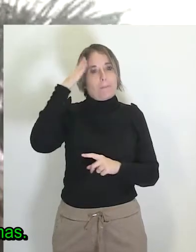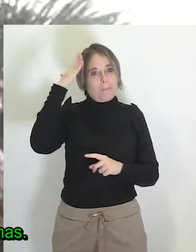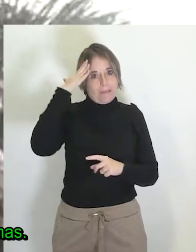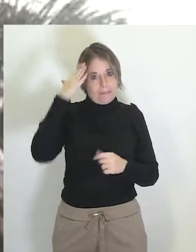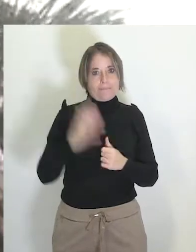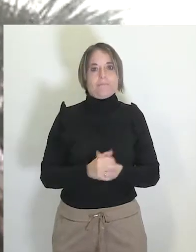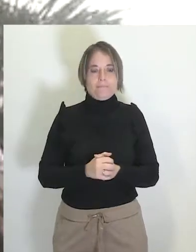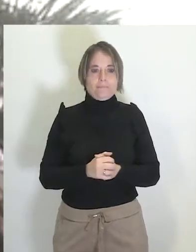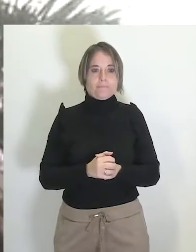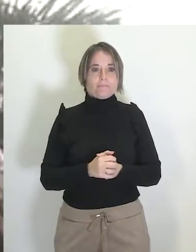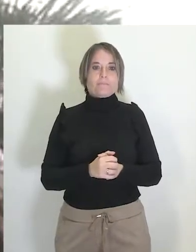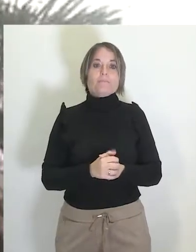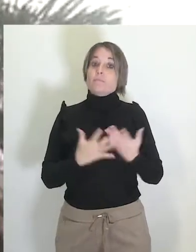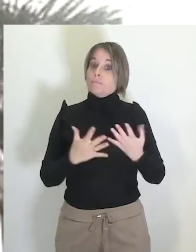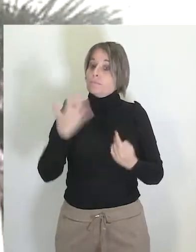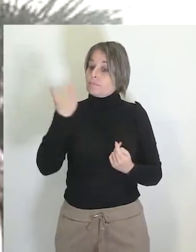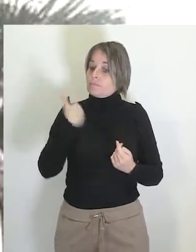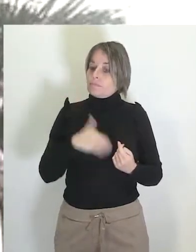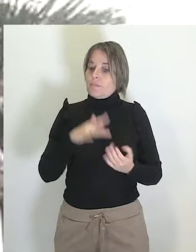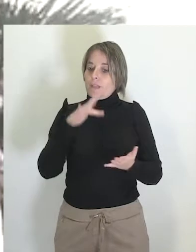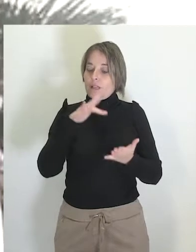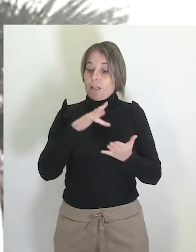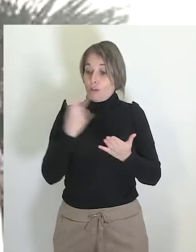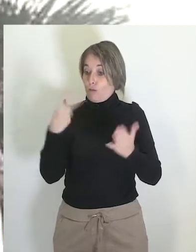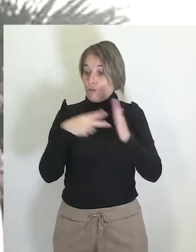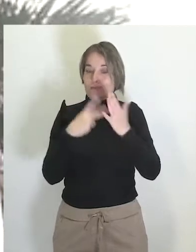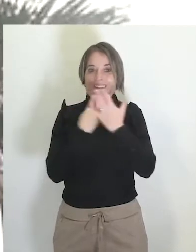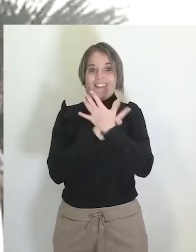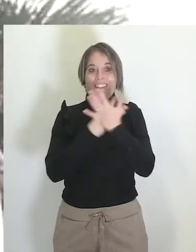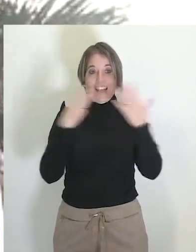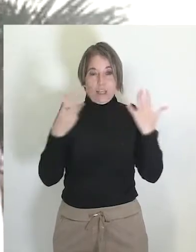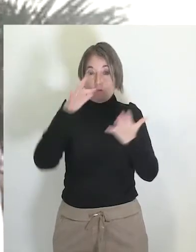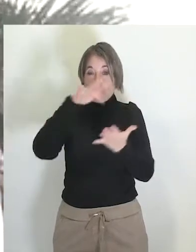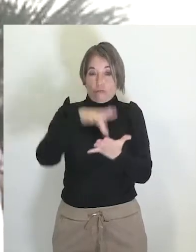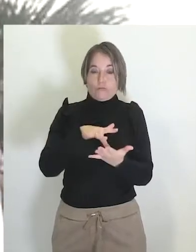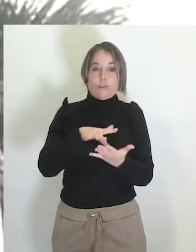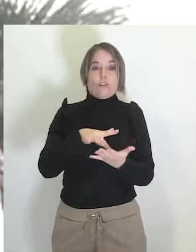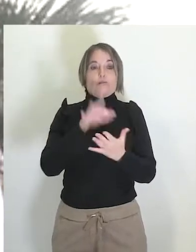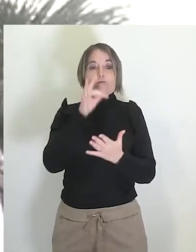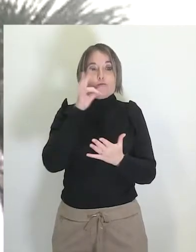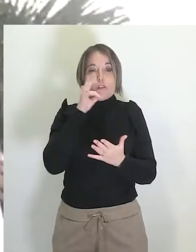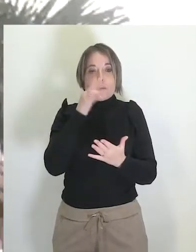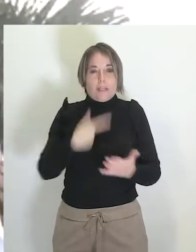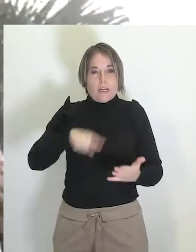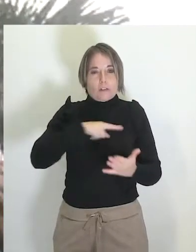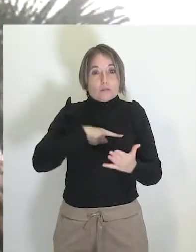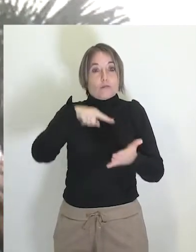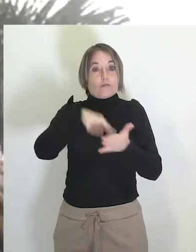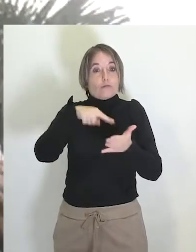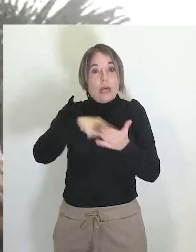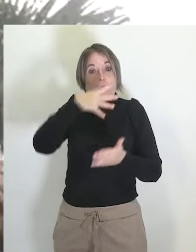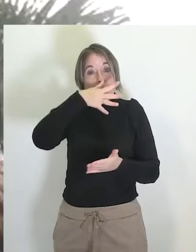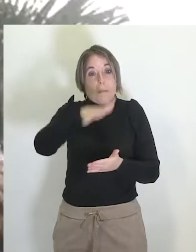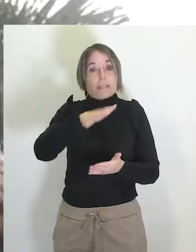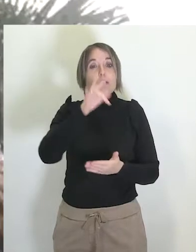problemas. Y cuando llega 2018, nosotros estamos todavía con estas demandas